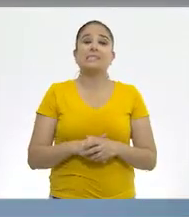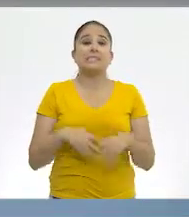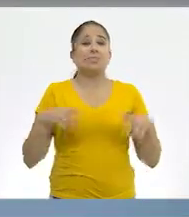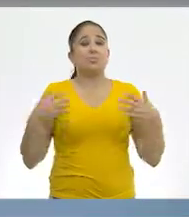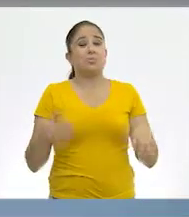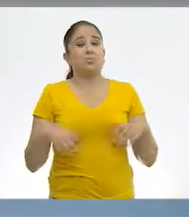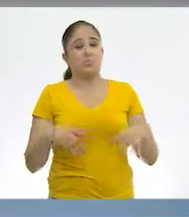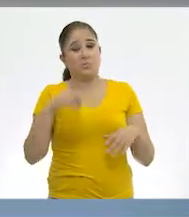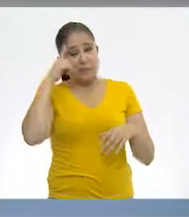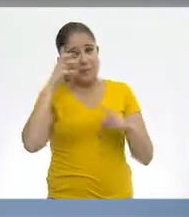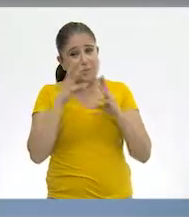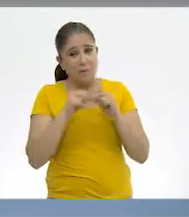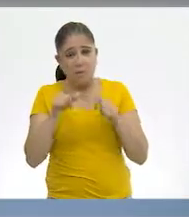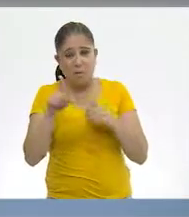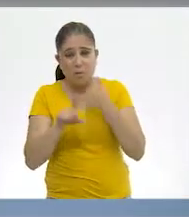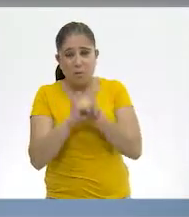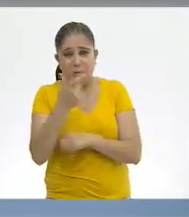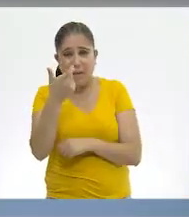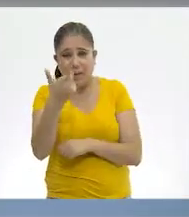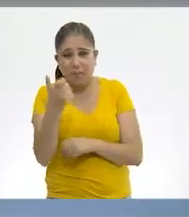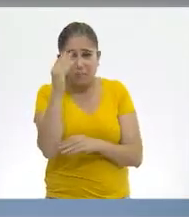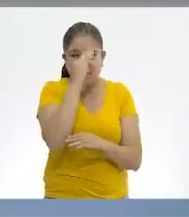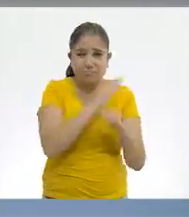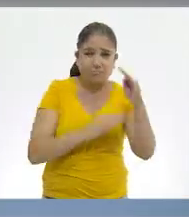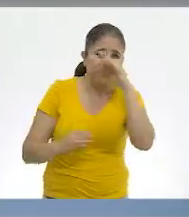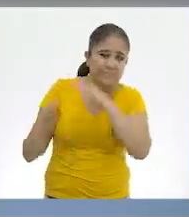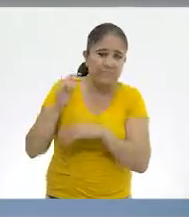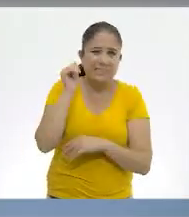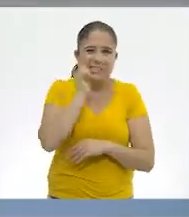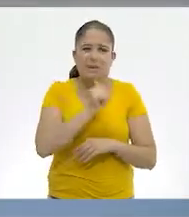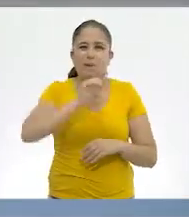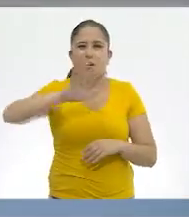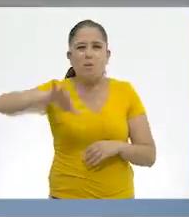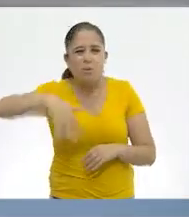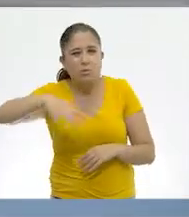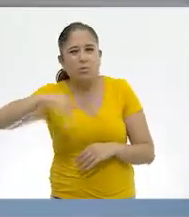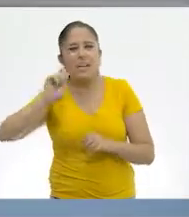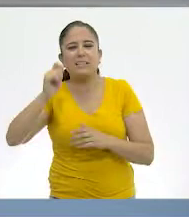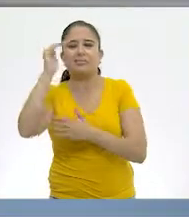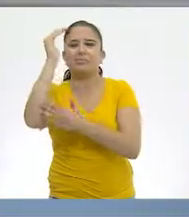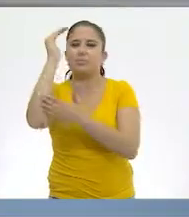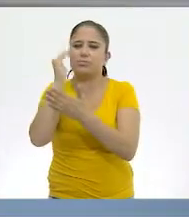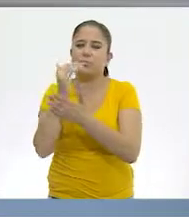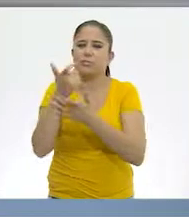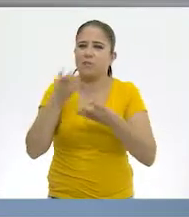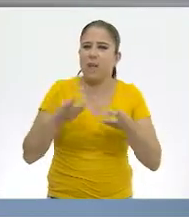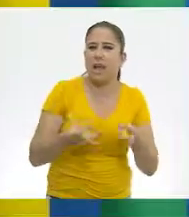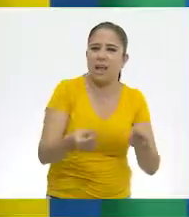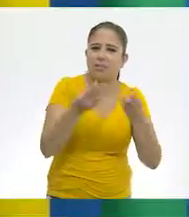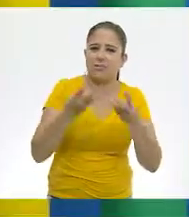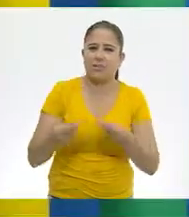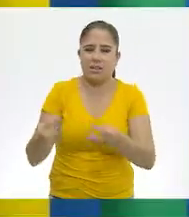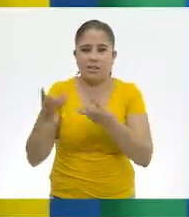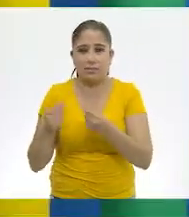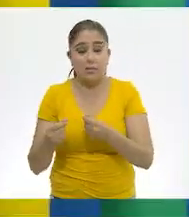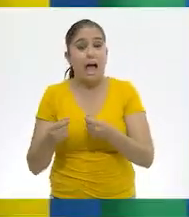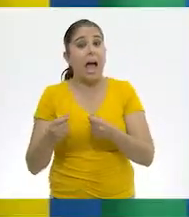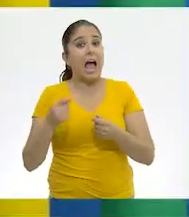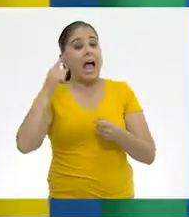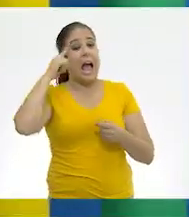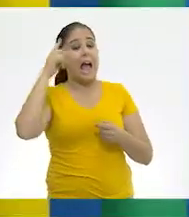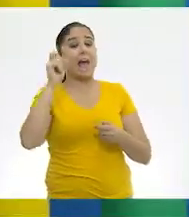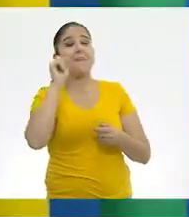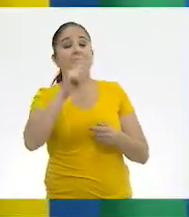problemas, casi siempre buscan, disminuir los gastos públicos, ¿no? Ay, y también se